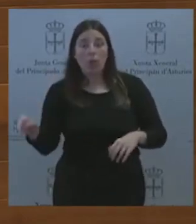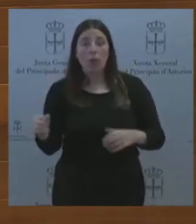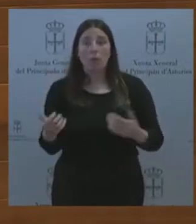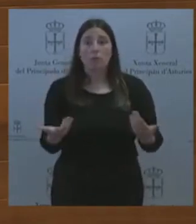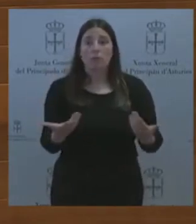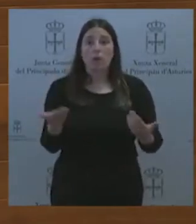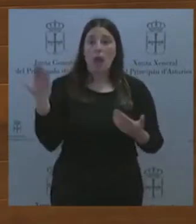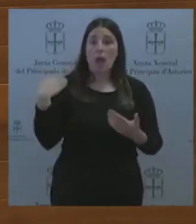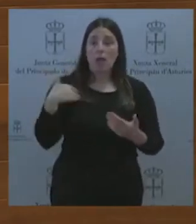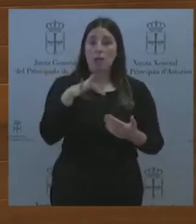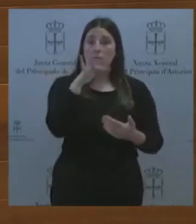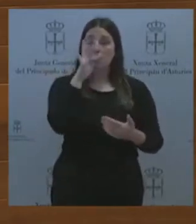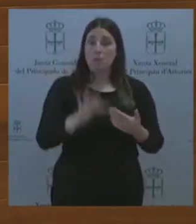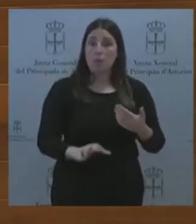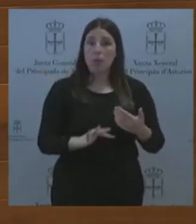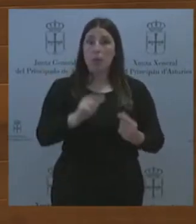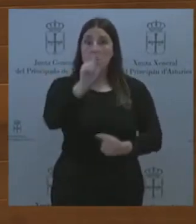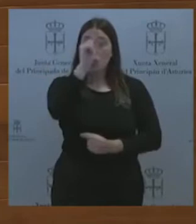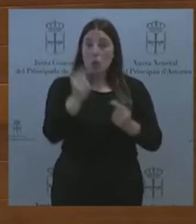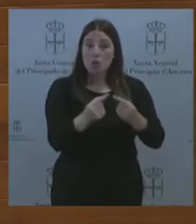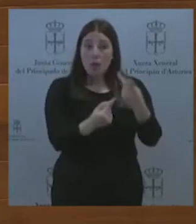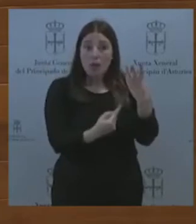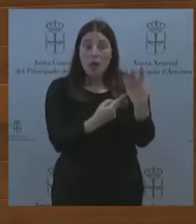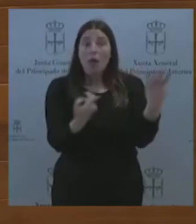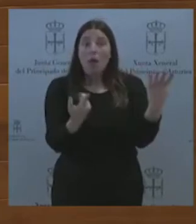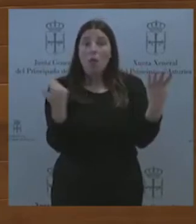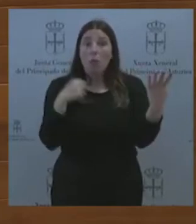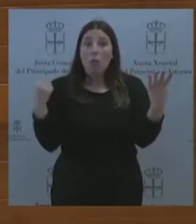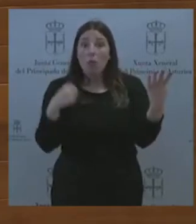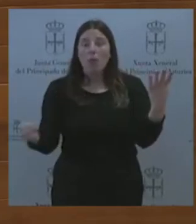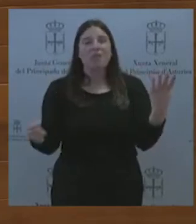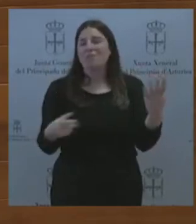que lo dicho, menos hablar, señorías, y más actuar.